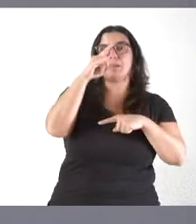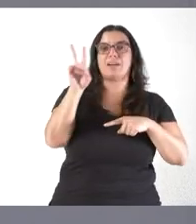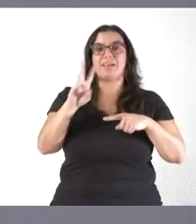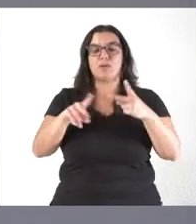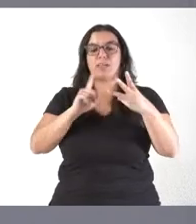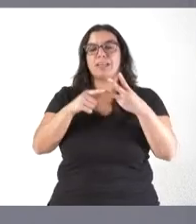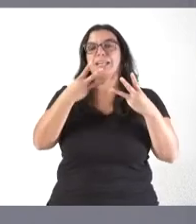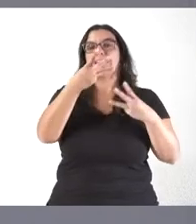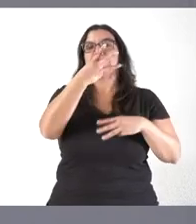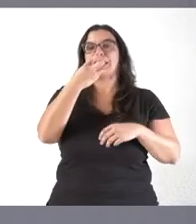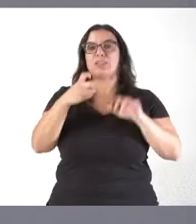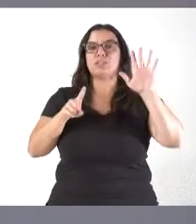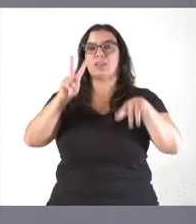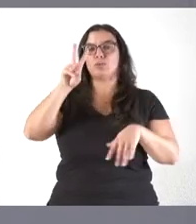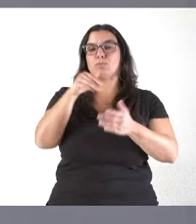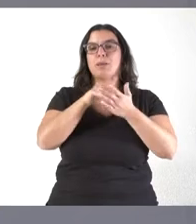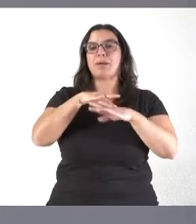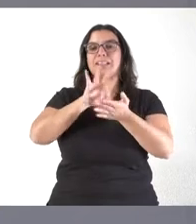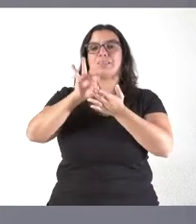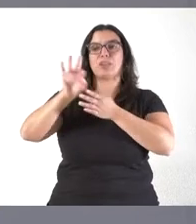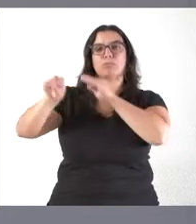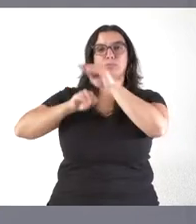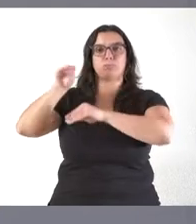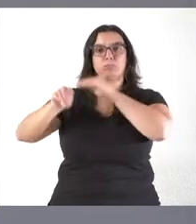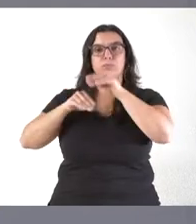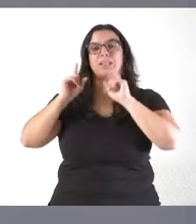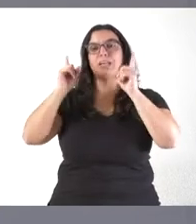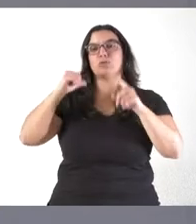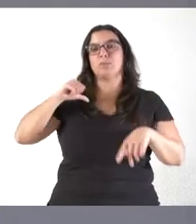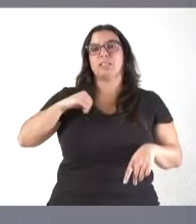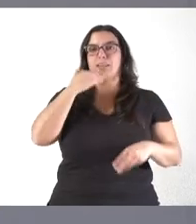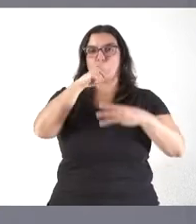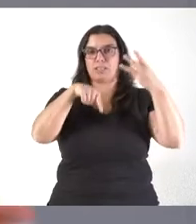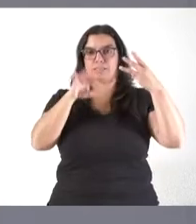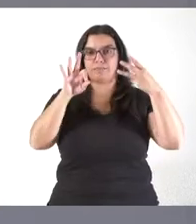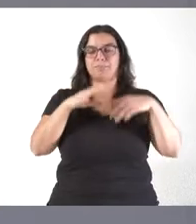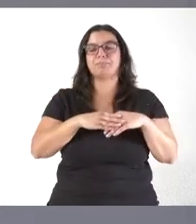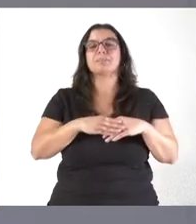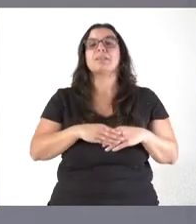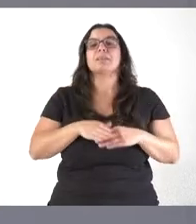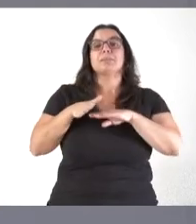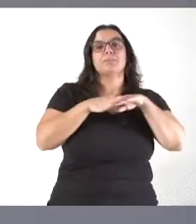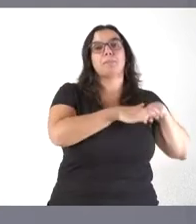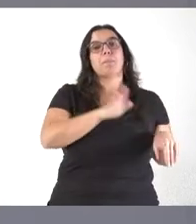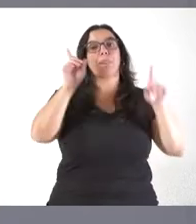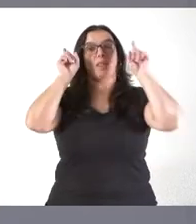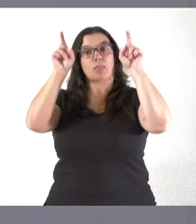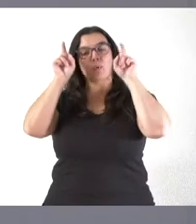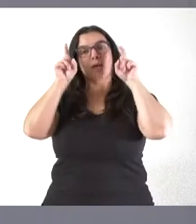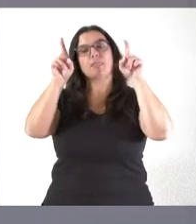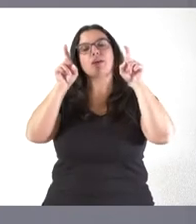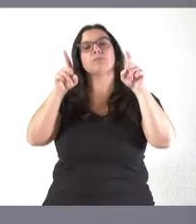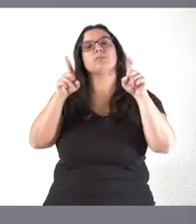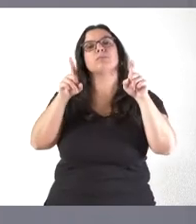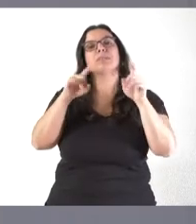362.000 para este servicio en el caso del complejo asistencial de Zamora en educación se regula el